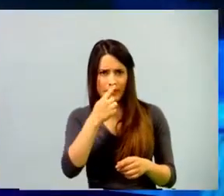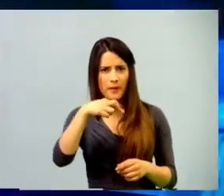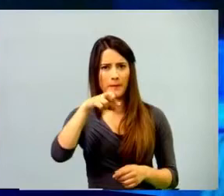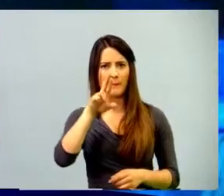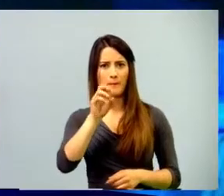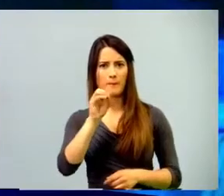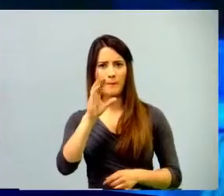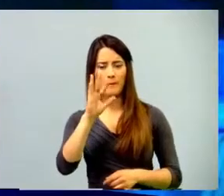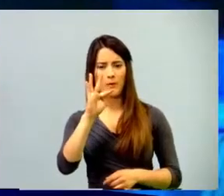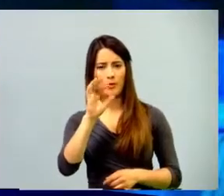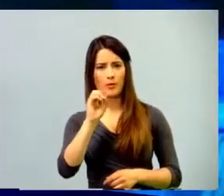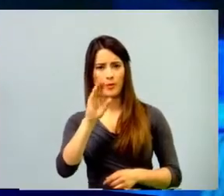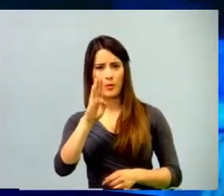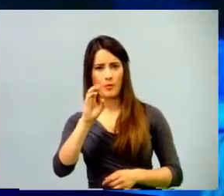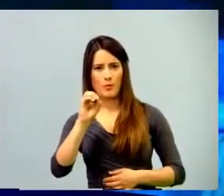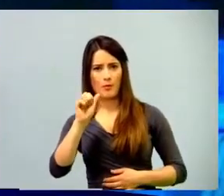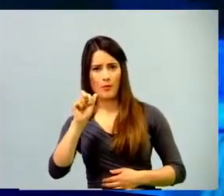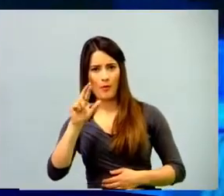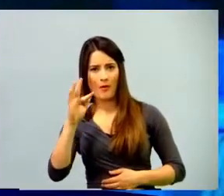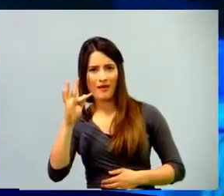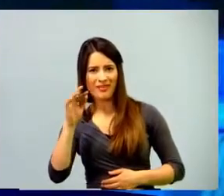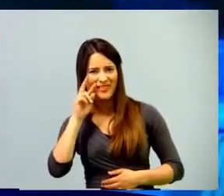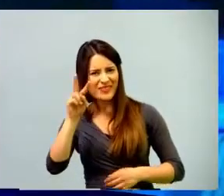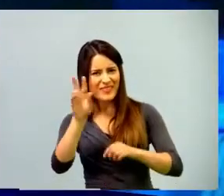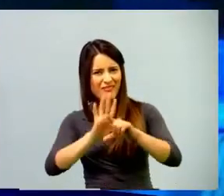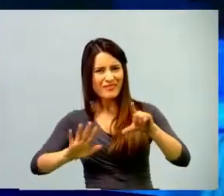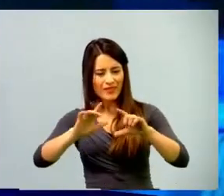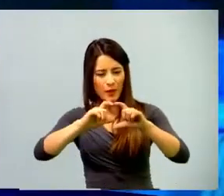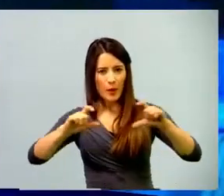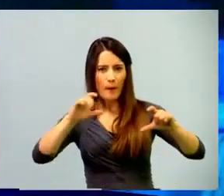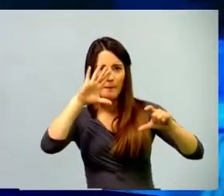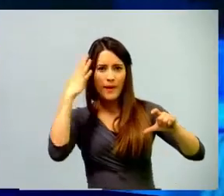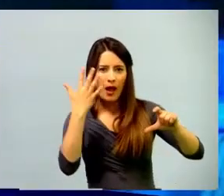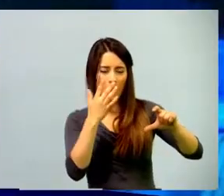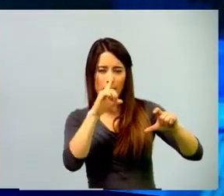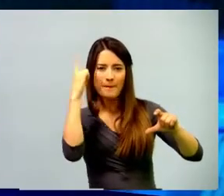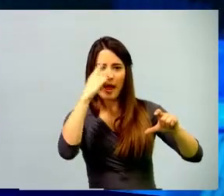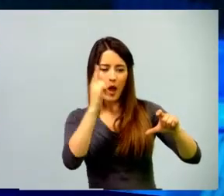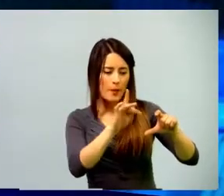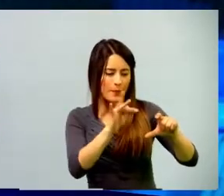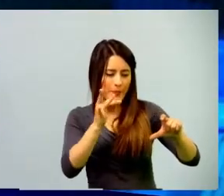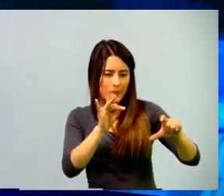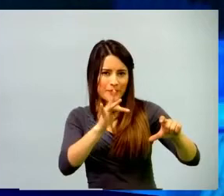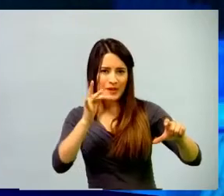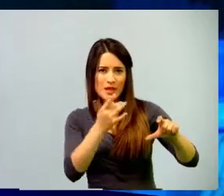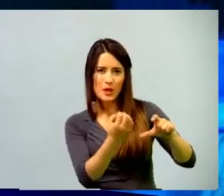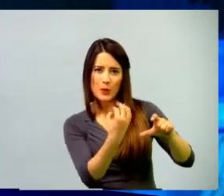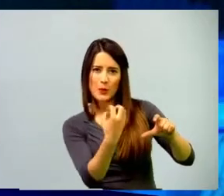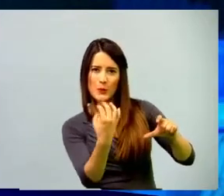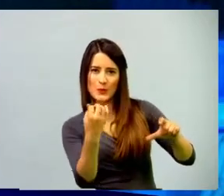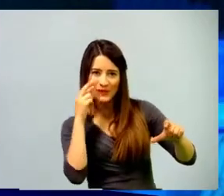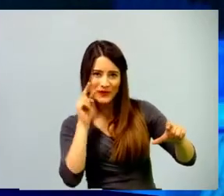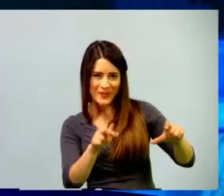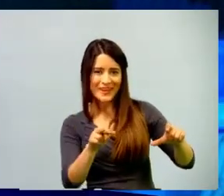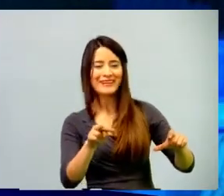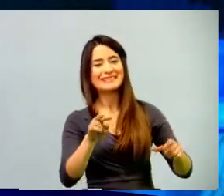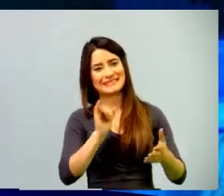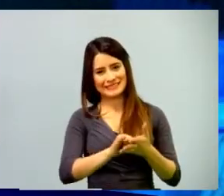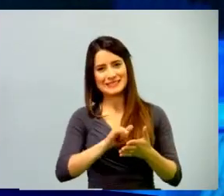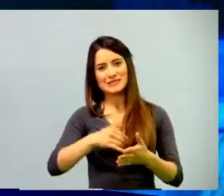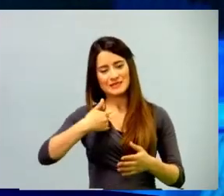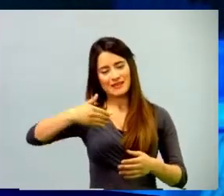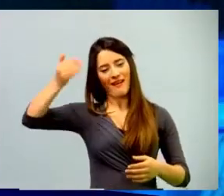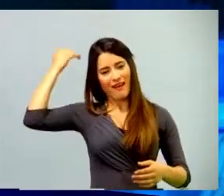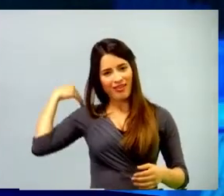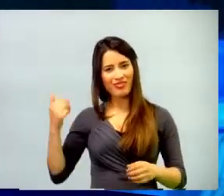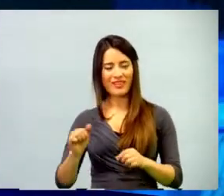con huequitos, con lucecitas que veían en el video, fue durante mi etapa universitaria. Aquí vemos que no solamente tienen los LEDs